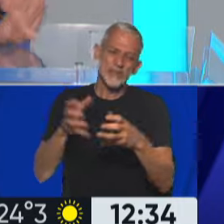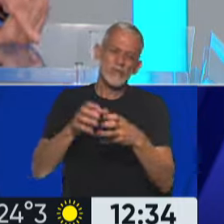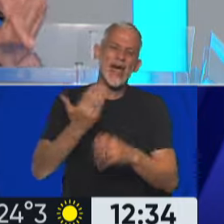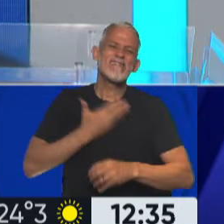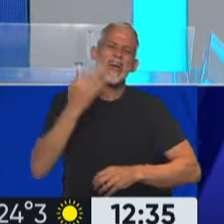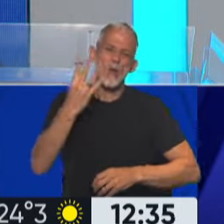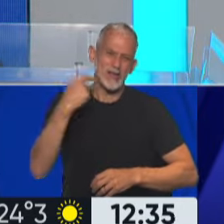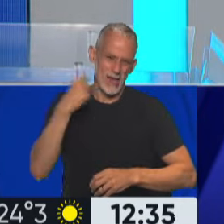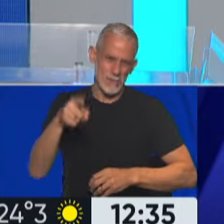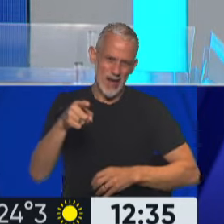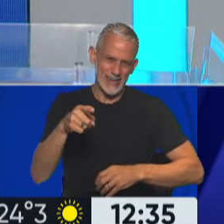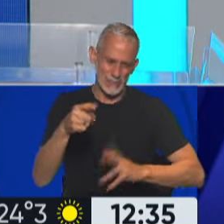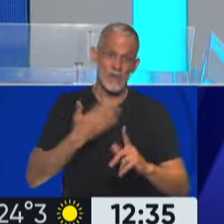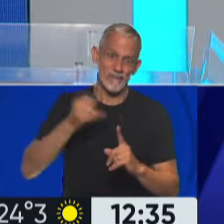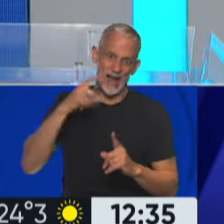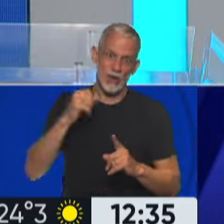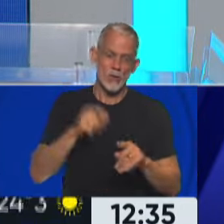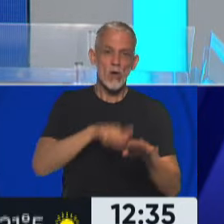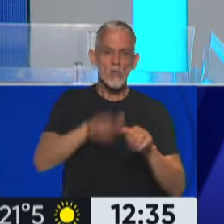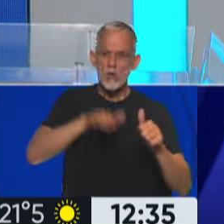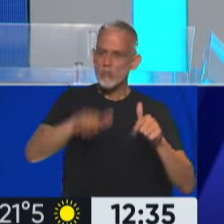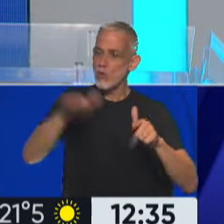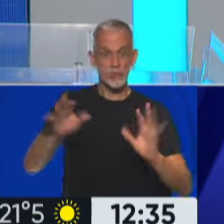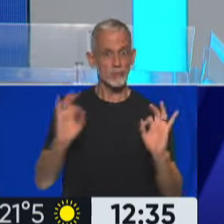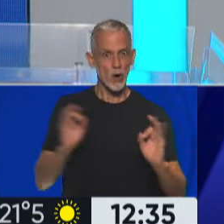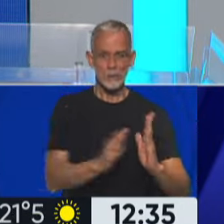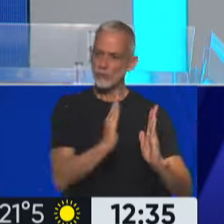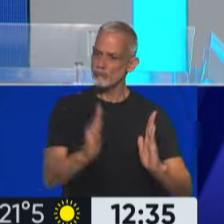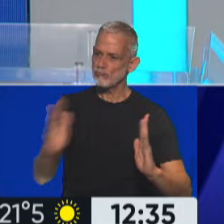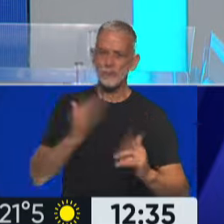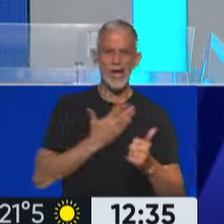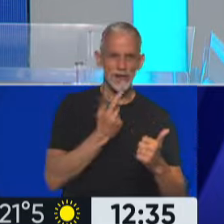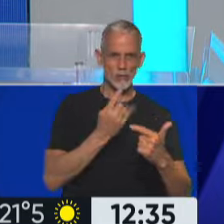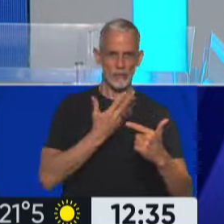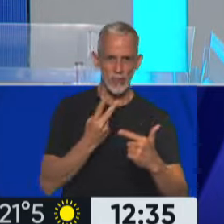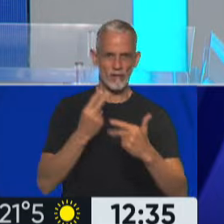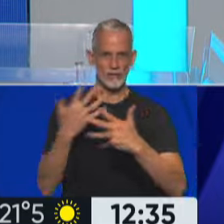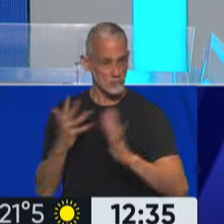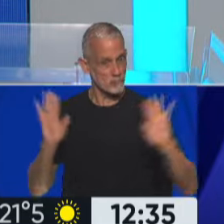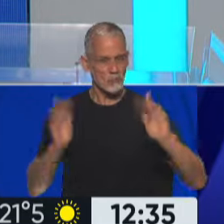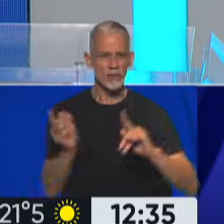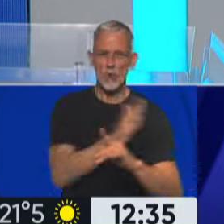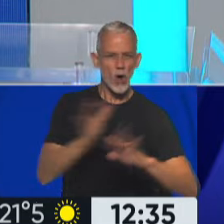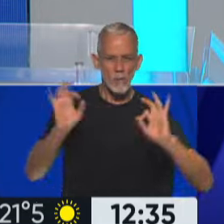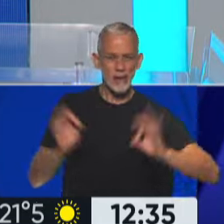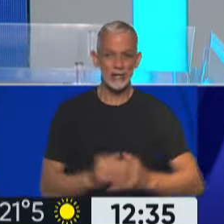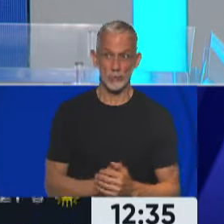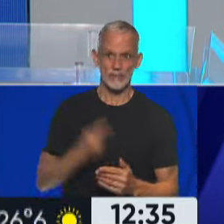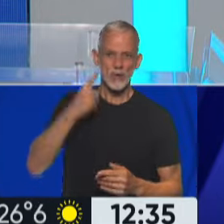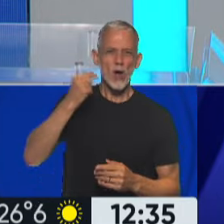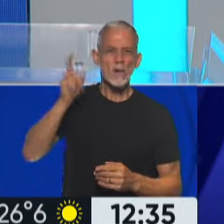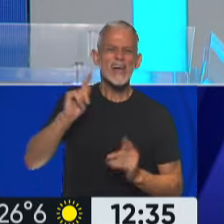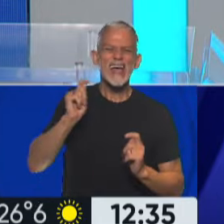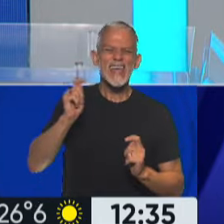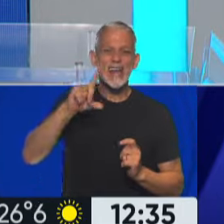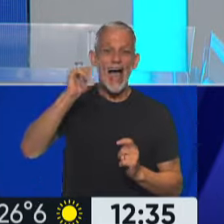española porque Franco hizo todos los escalones en la escalera eh Y ayer eso nos daba tranquilidad tenía un señor como